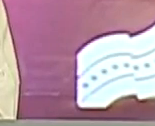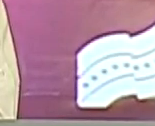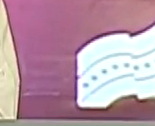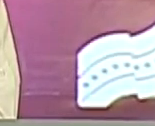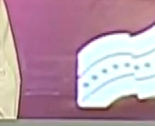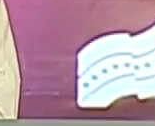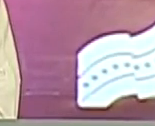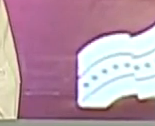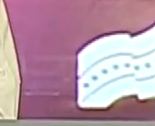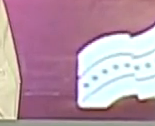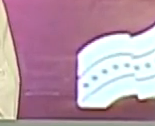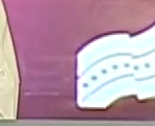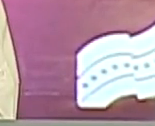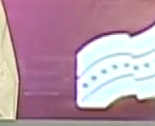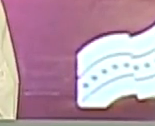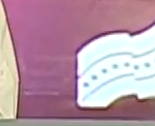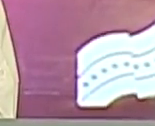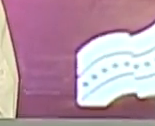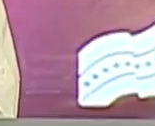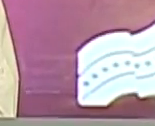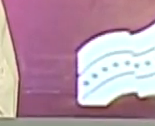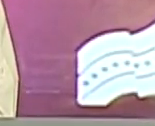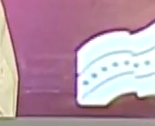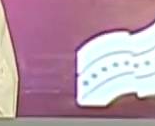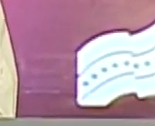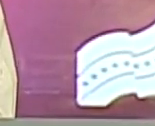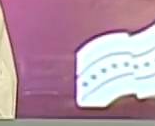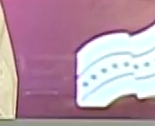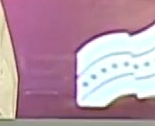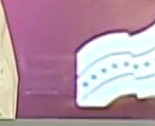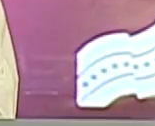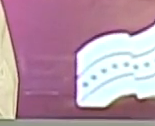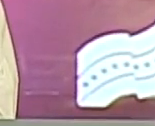inmoral contar